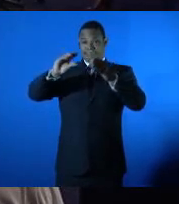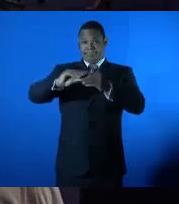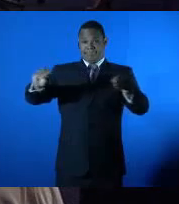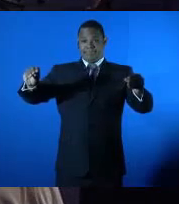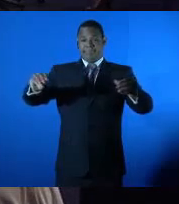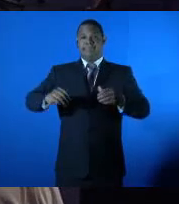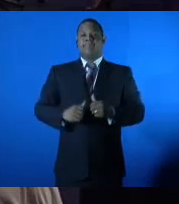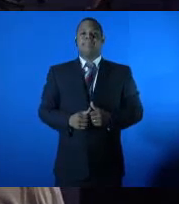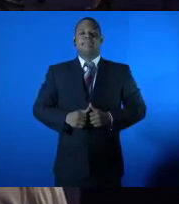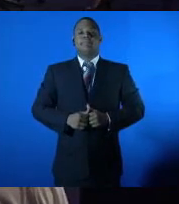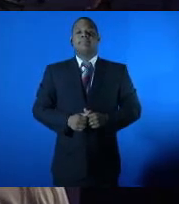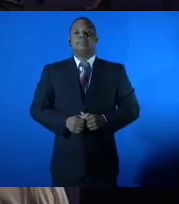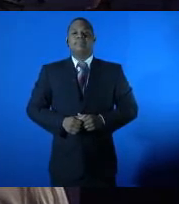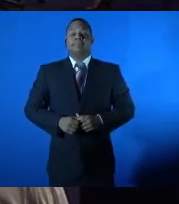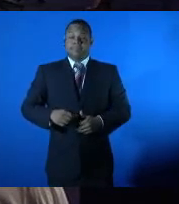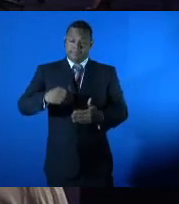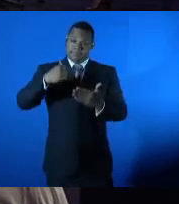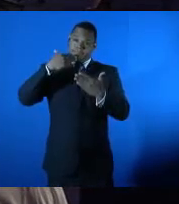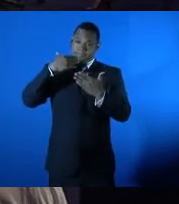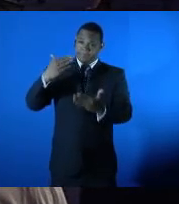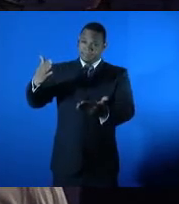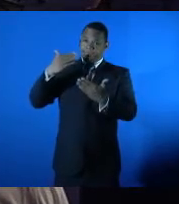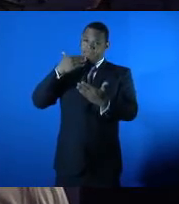Thank you very much.